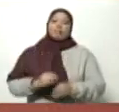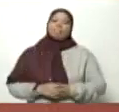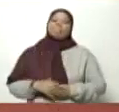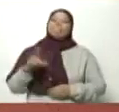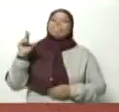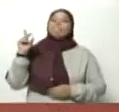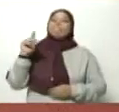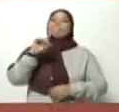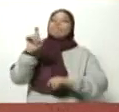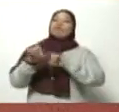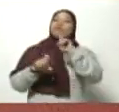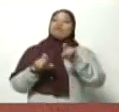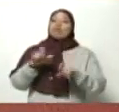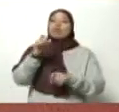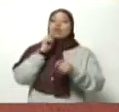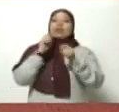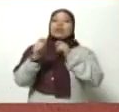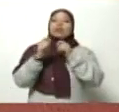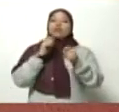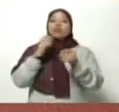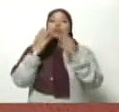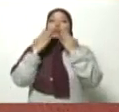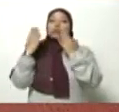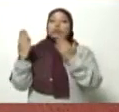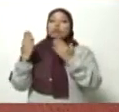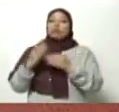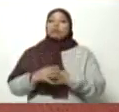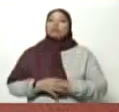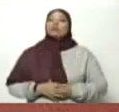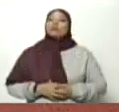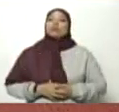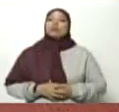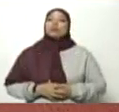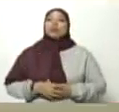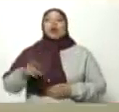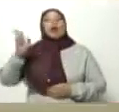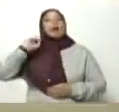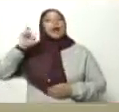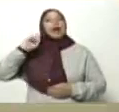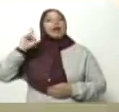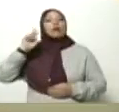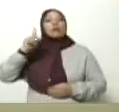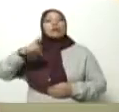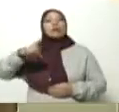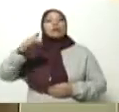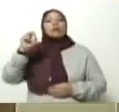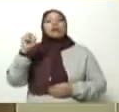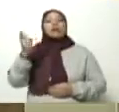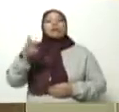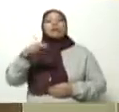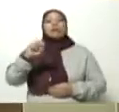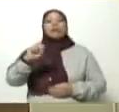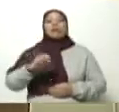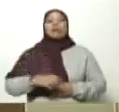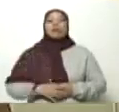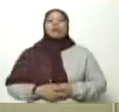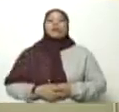segunda pregunta la realiza Lisandro Rojas por YBKE Mundial. Gracias. Buenas tardes.